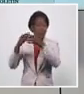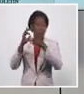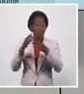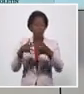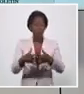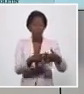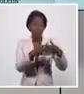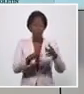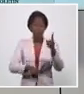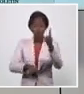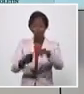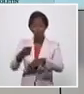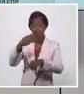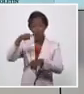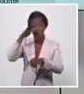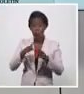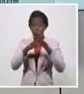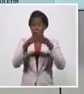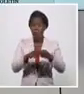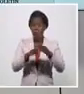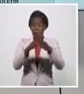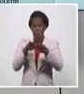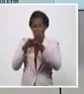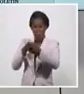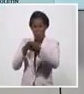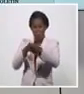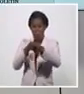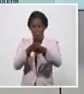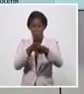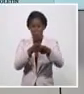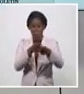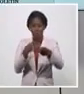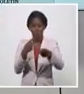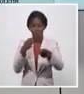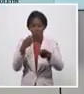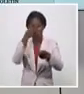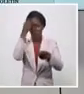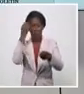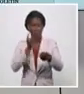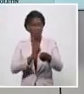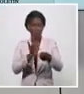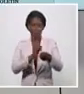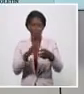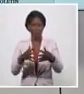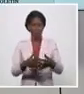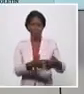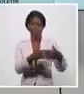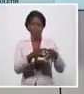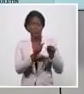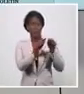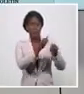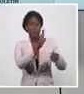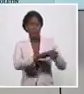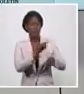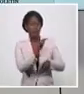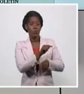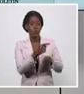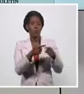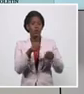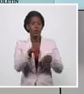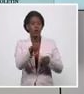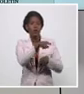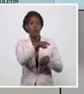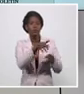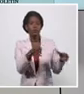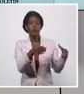crueles actos de sabotaje. Por ese hecho y muchos otros que han quitado la vida, escuche esto, a más de